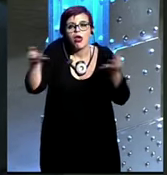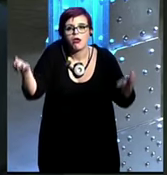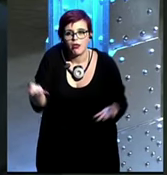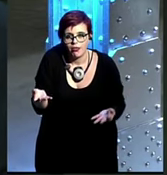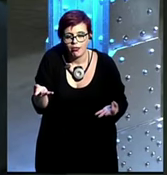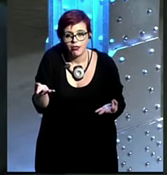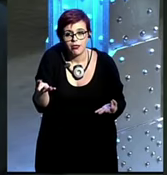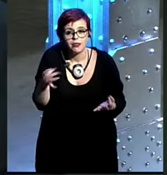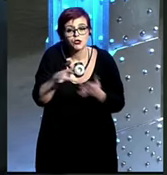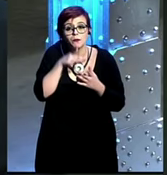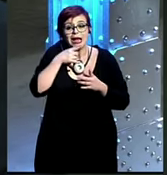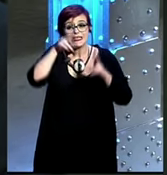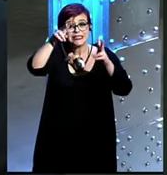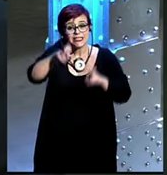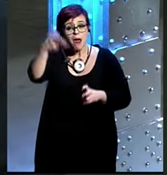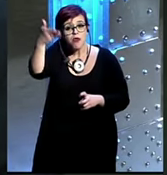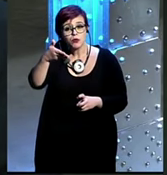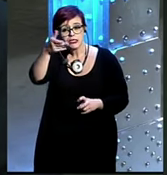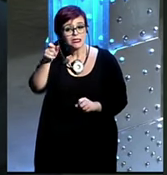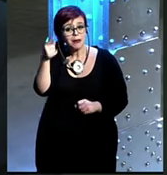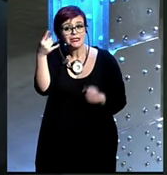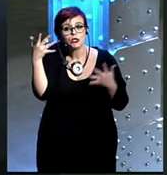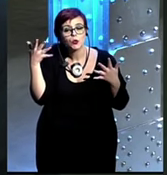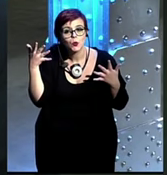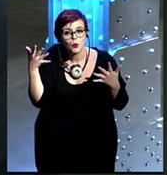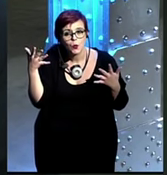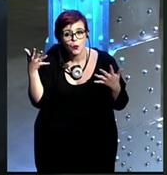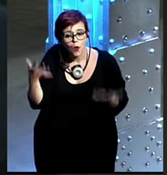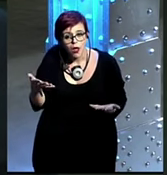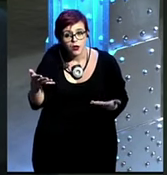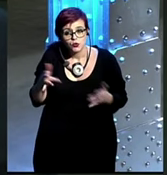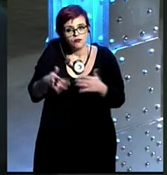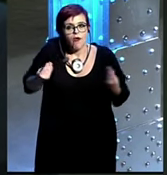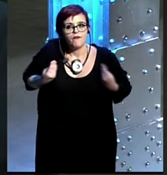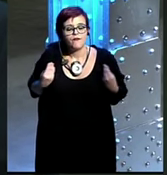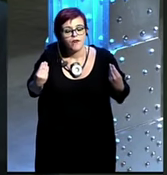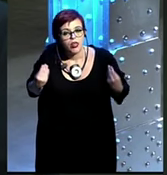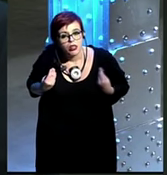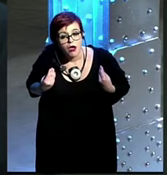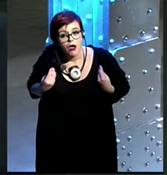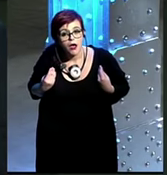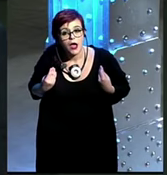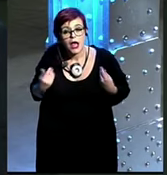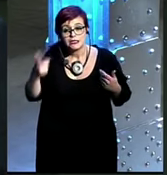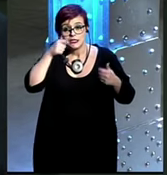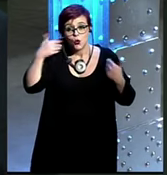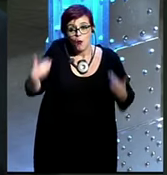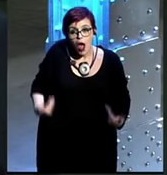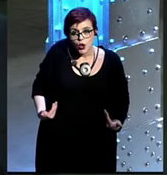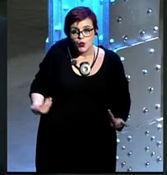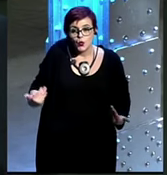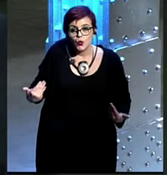¿Cuáles son las grandes cuestiones que ha puesto sobre la mesa de la vida, del ser